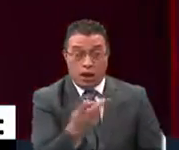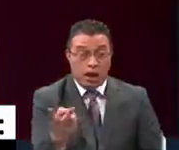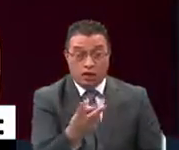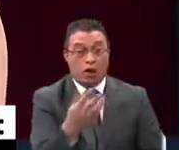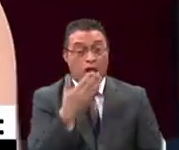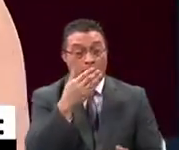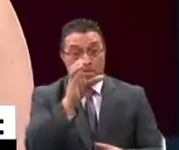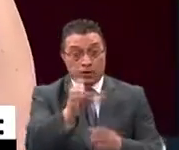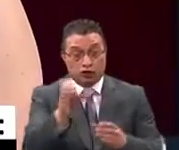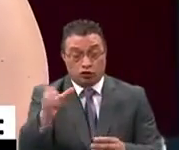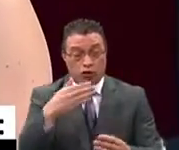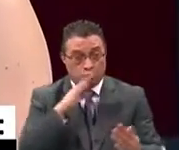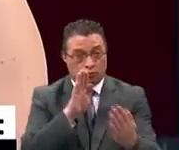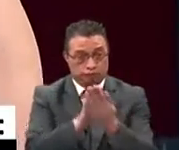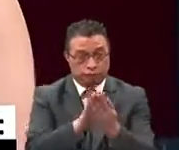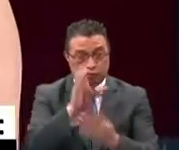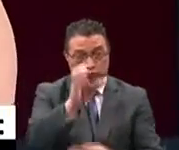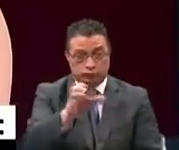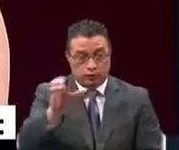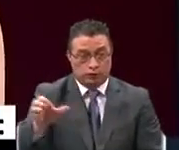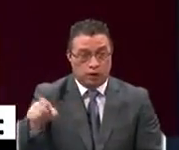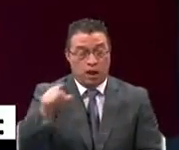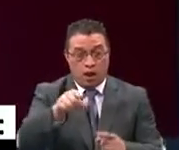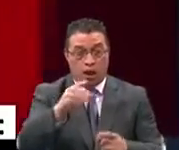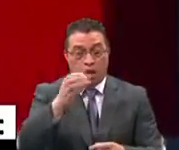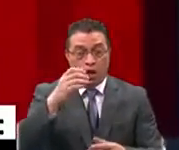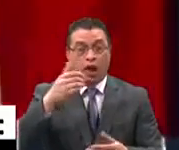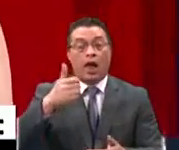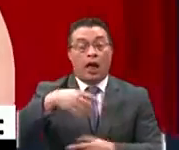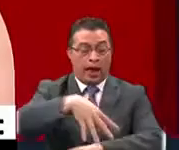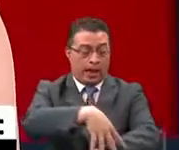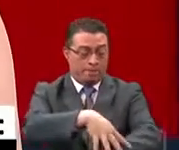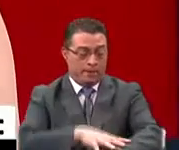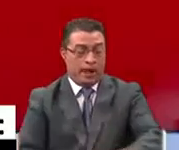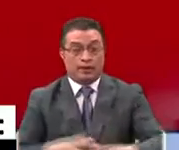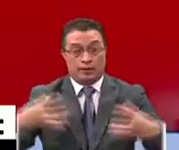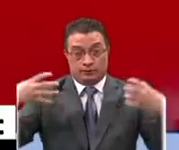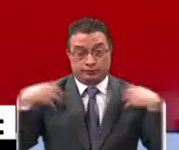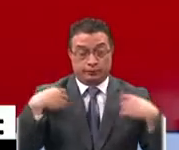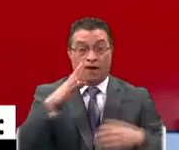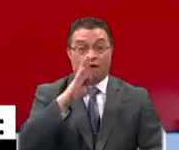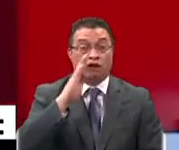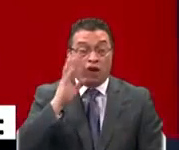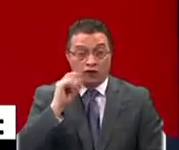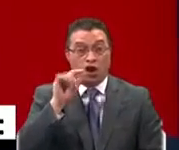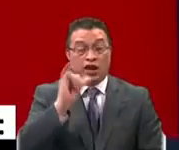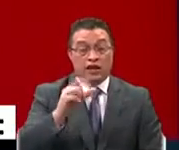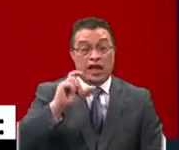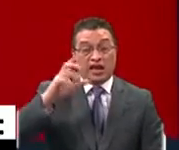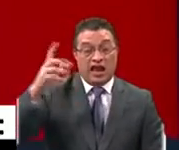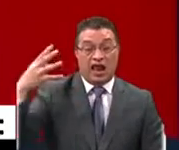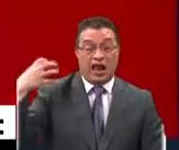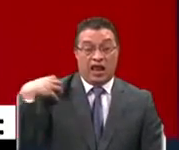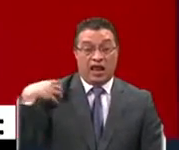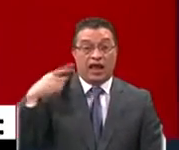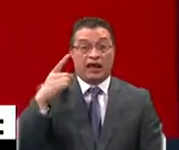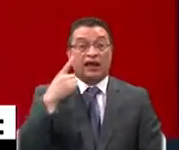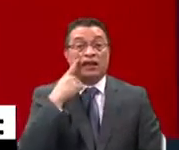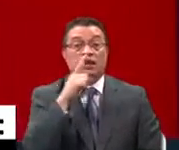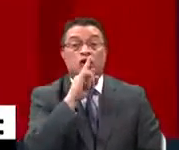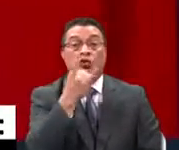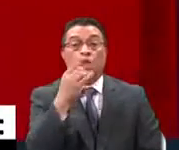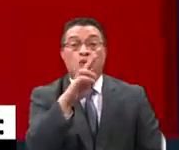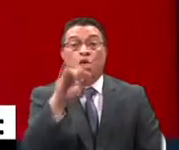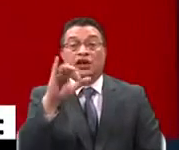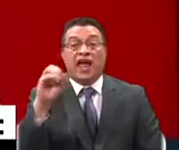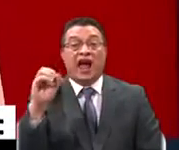las conversaciones que yo tuve con los actores locales, principalmente con el almirante a cargo en el caso de Biobío y con el general Iturriaga en el caso